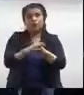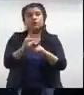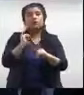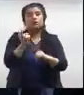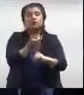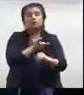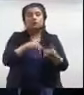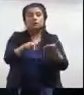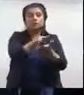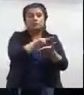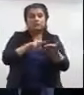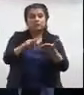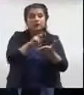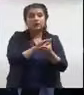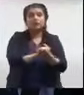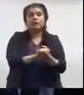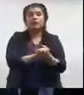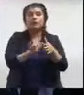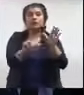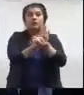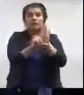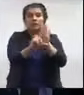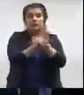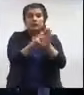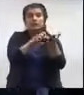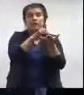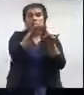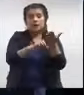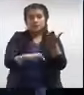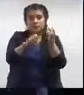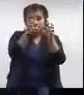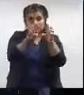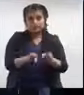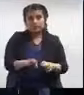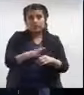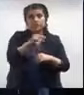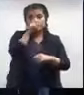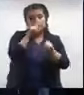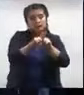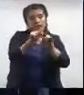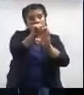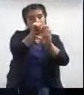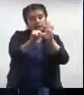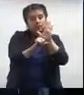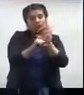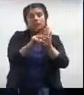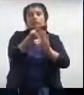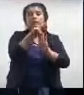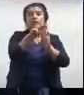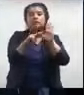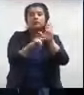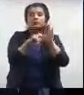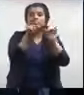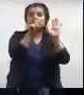Guatemala, ley del Registro Nacional de las Personas. Asimismo, el artículo 1 del Acuerdo Ministerial